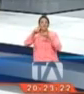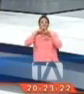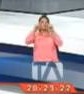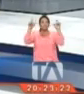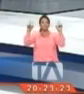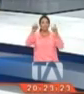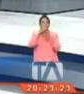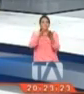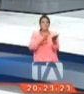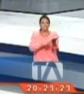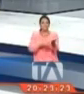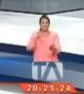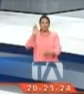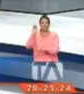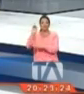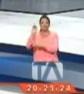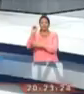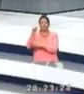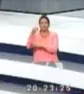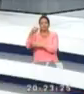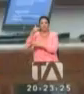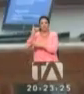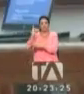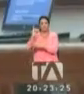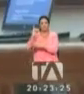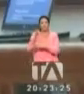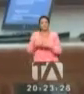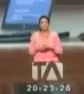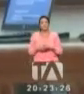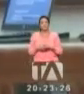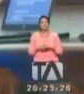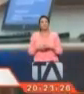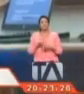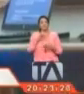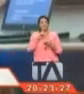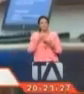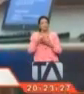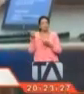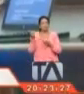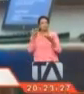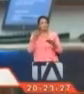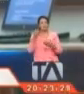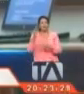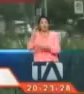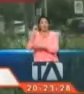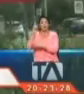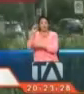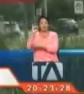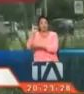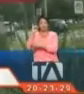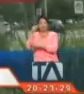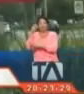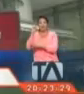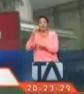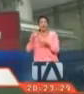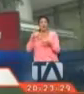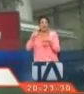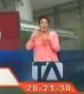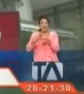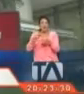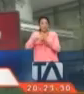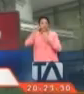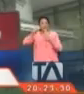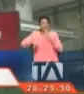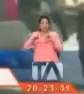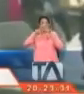concesión del proyecto Toachi Pilatón. Dinero. La declaración de Rodrigo Tacla Durán, ex abogado de Odebrecht,